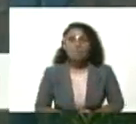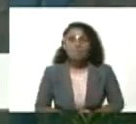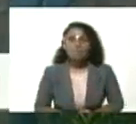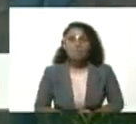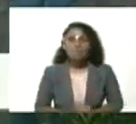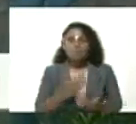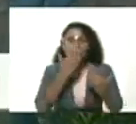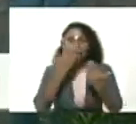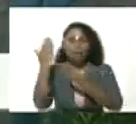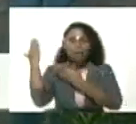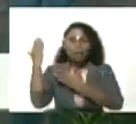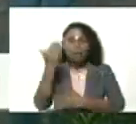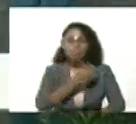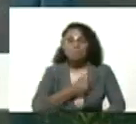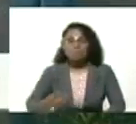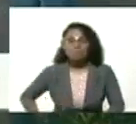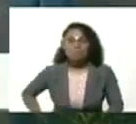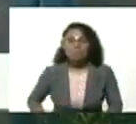Adelante, presidente.